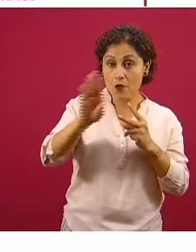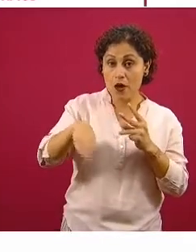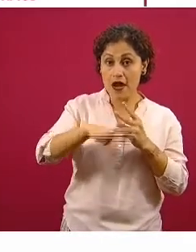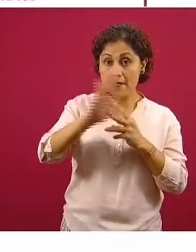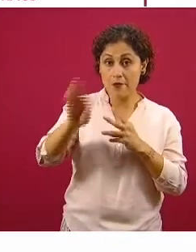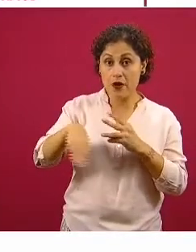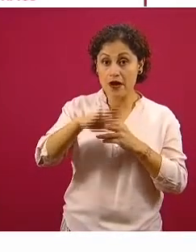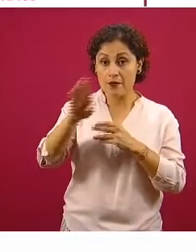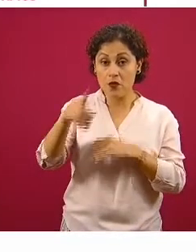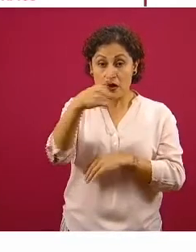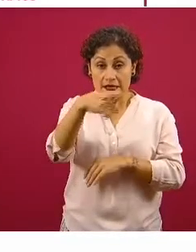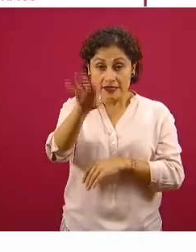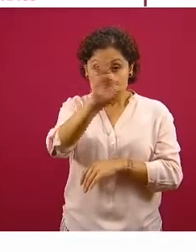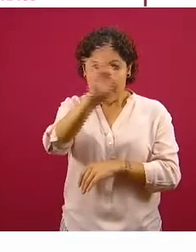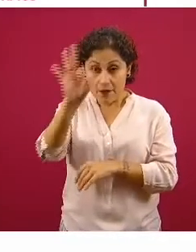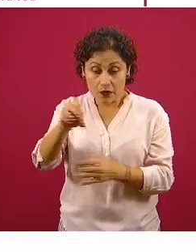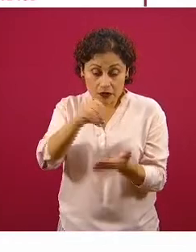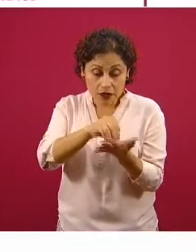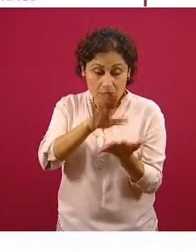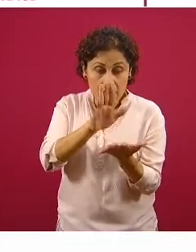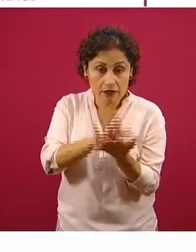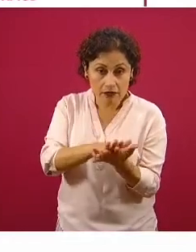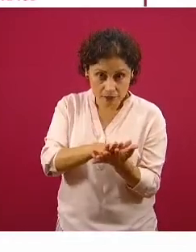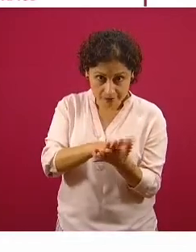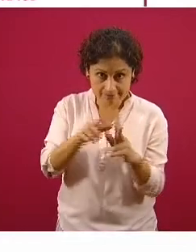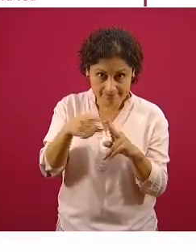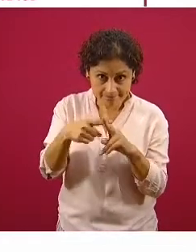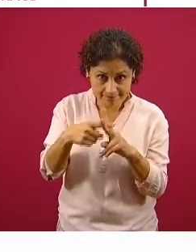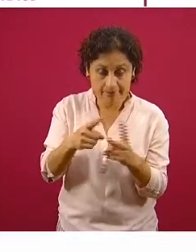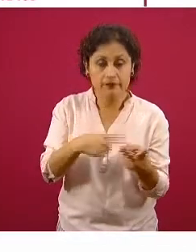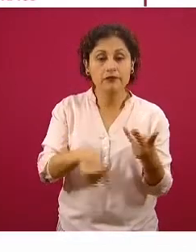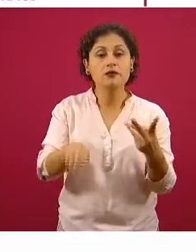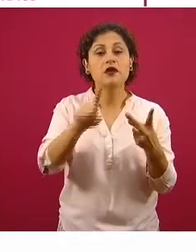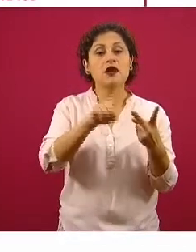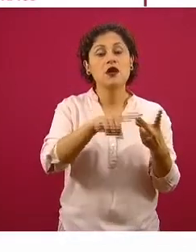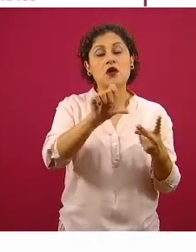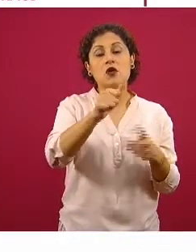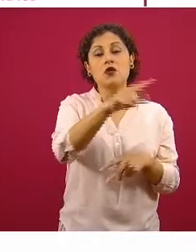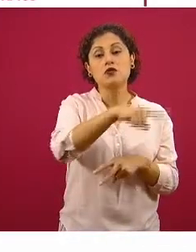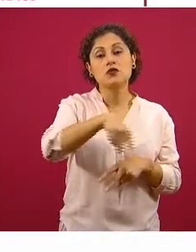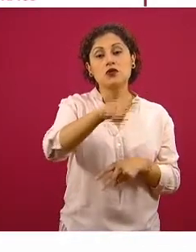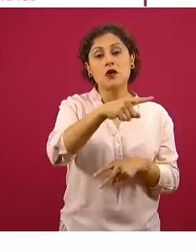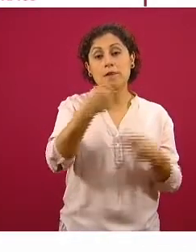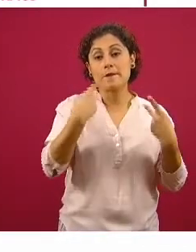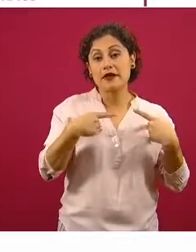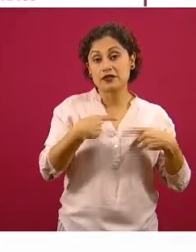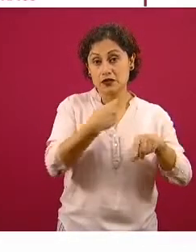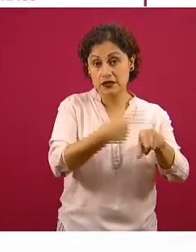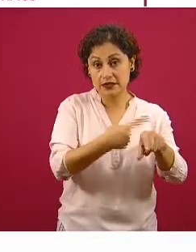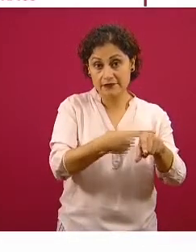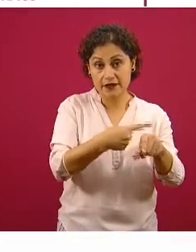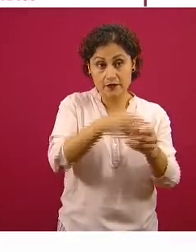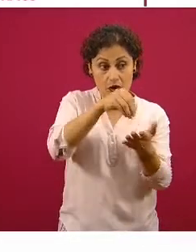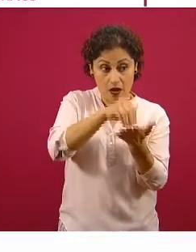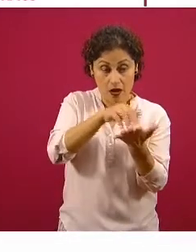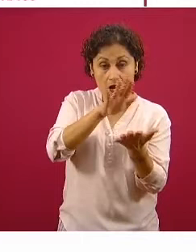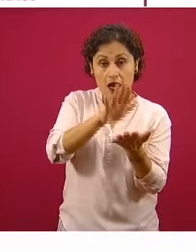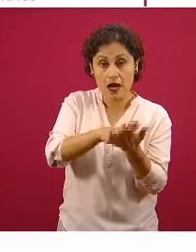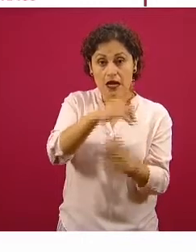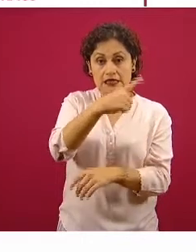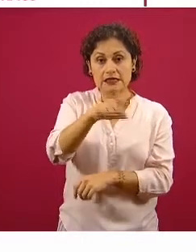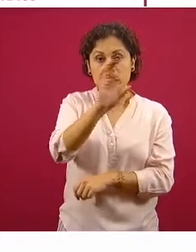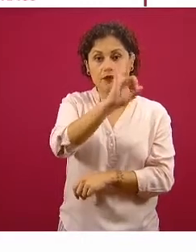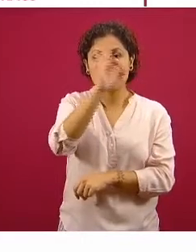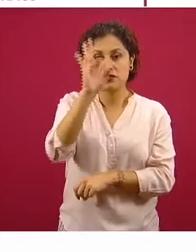100% de los hospitalizados se registran. 100% es todos. Todos. Para quien